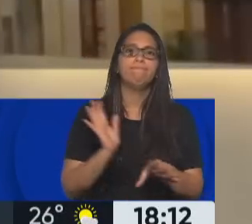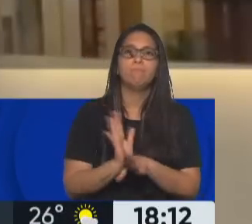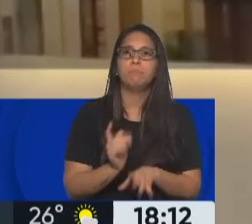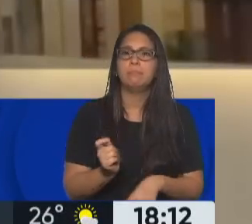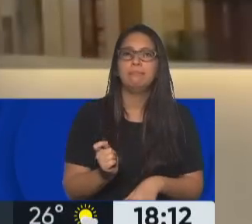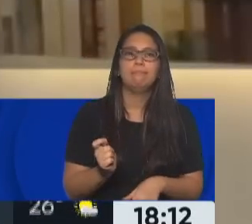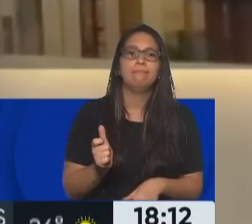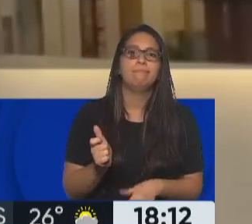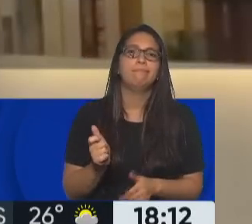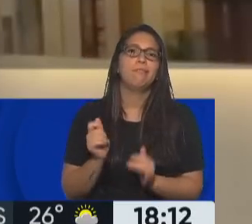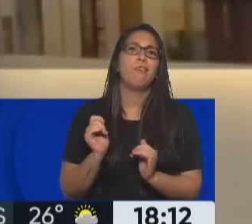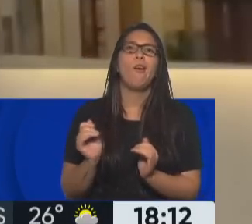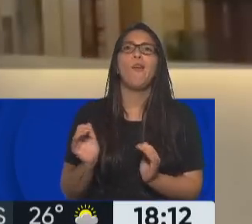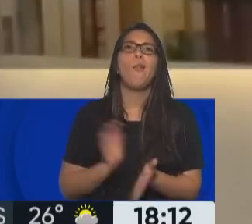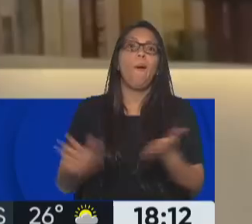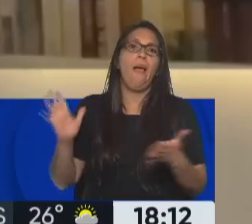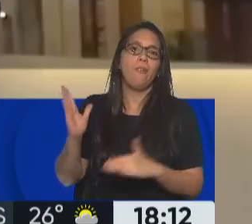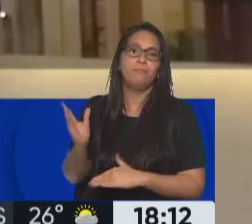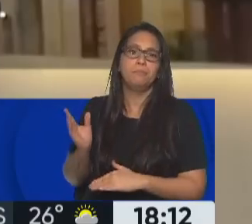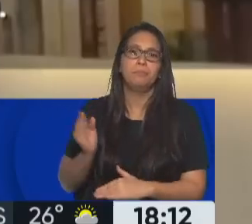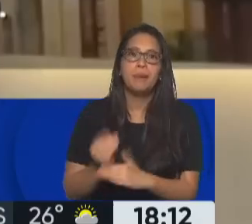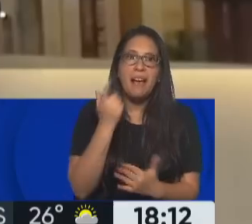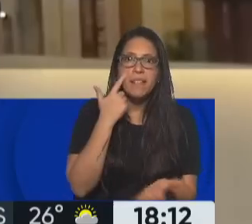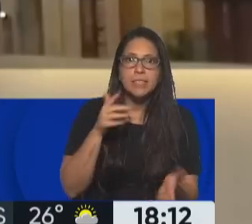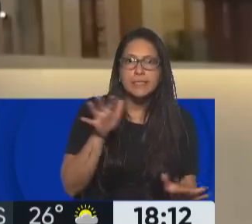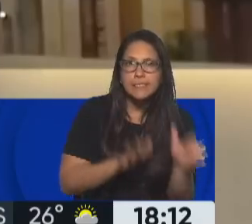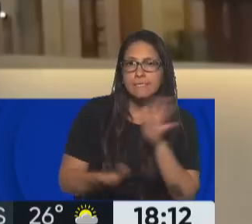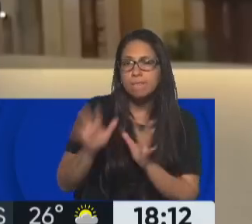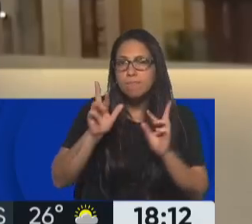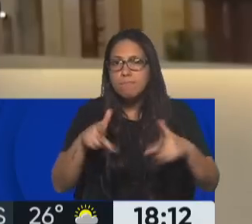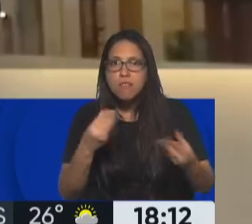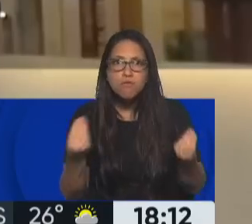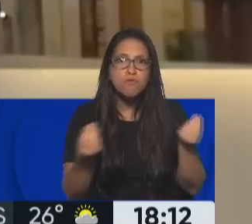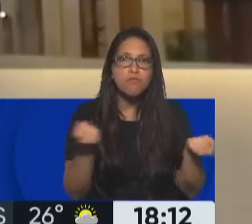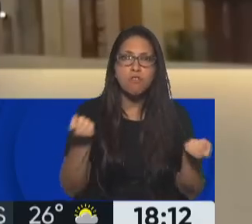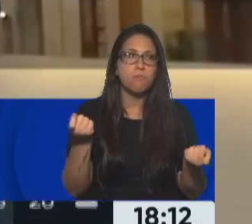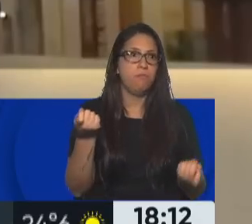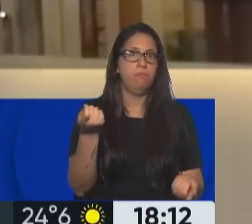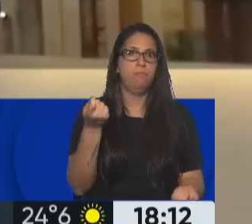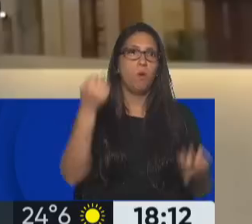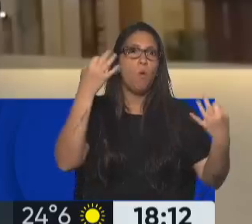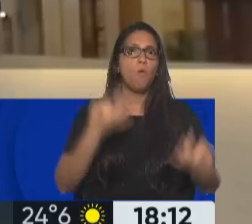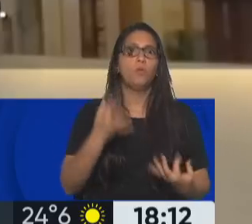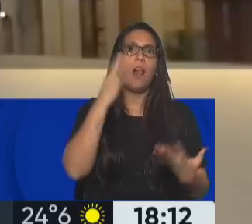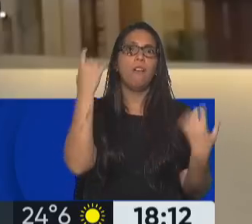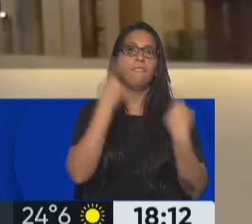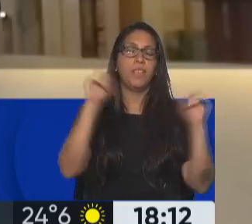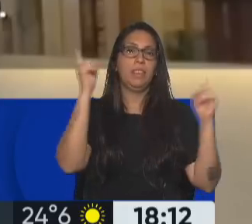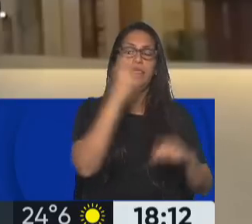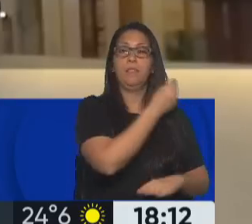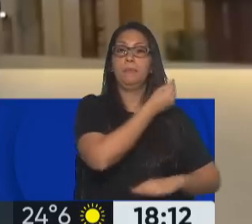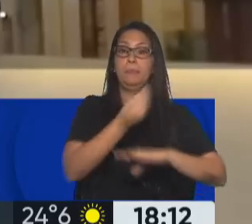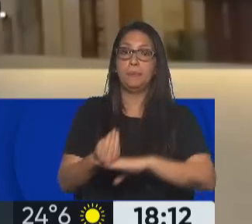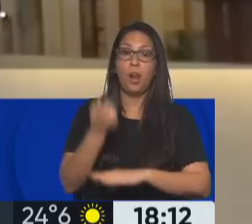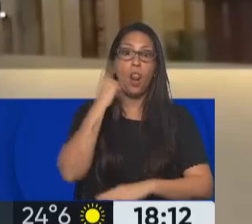newborn into the presidency, trying to work out what to do with this extraordinary thing that had happened to him, and this time round